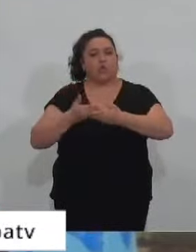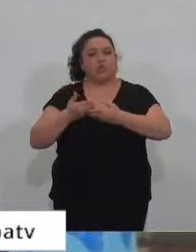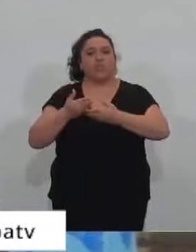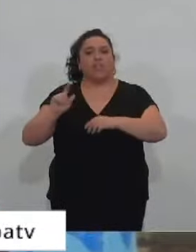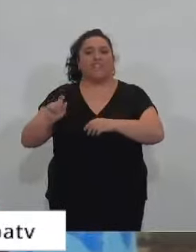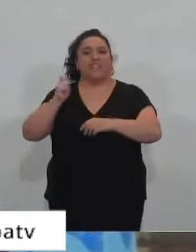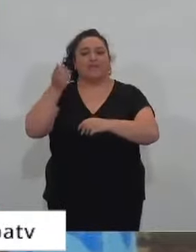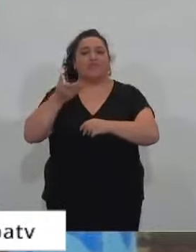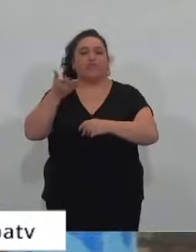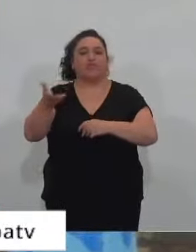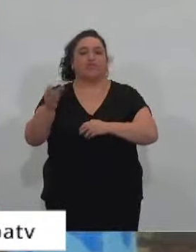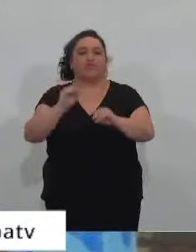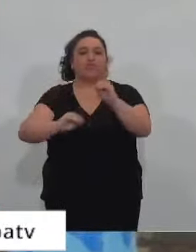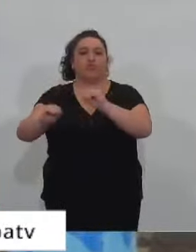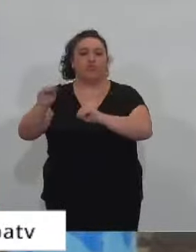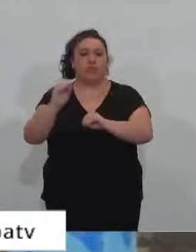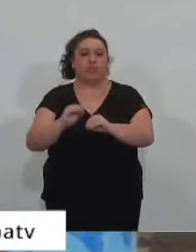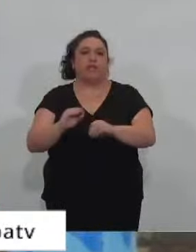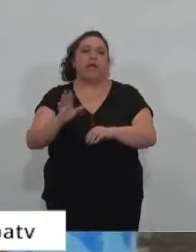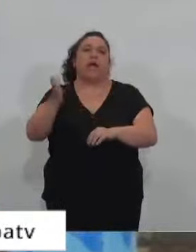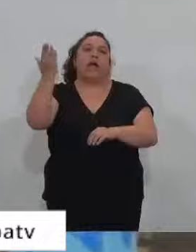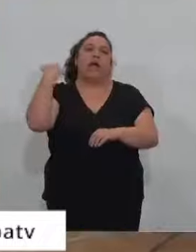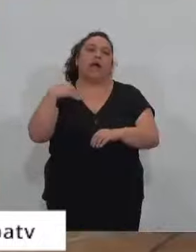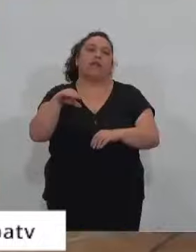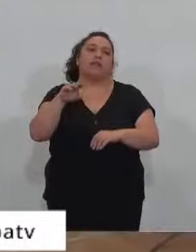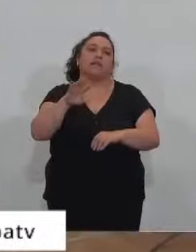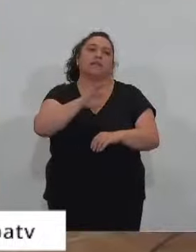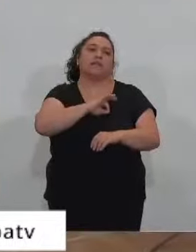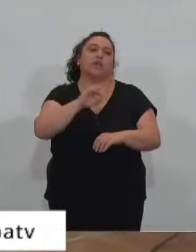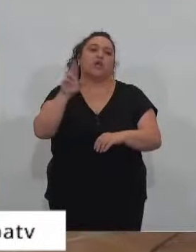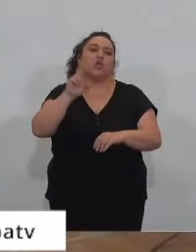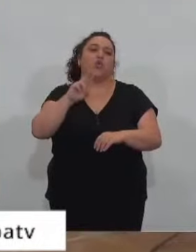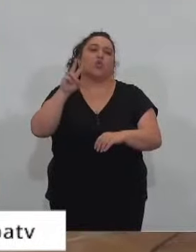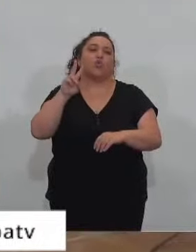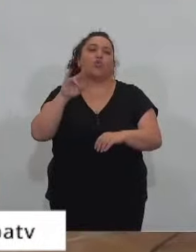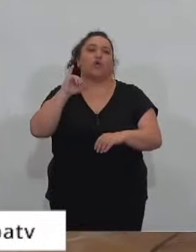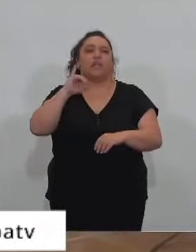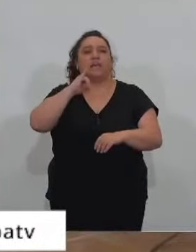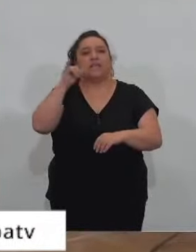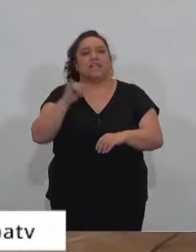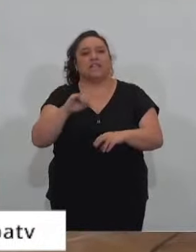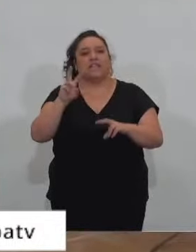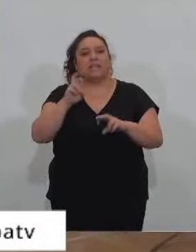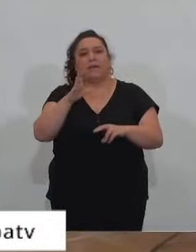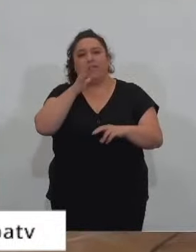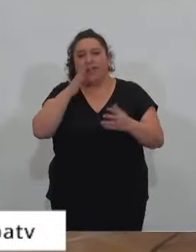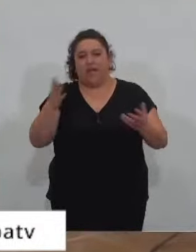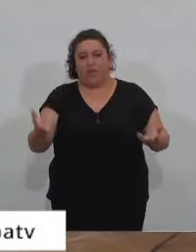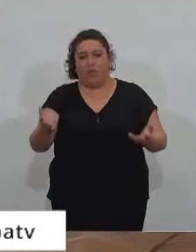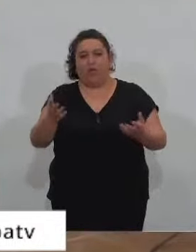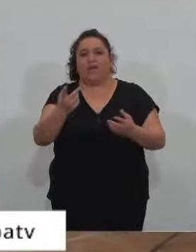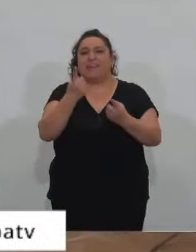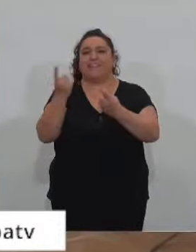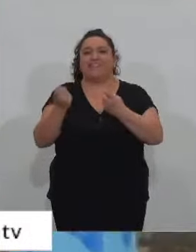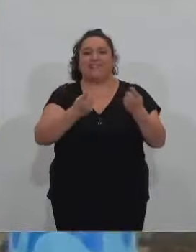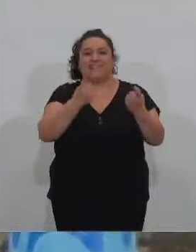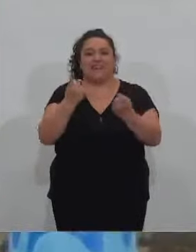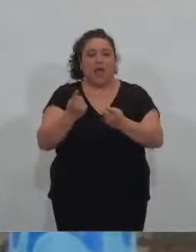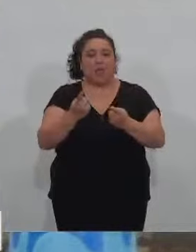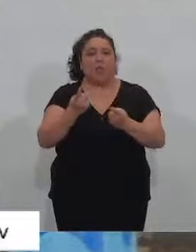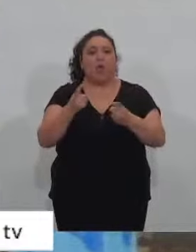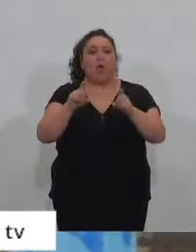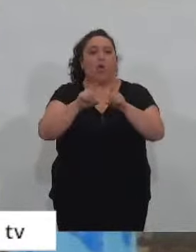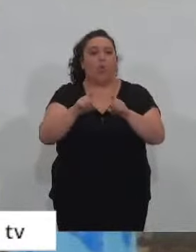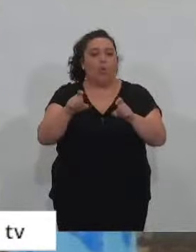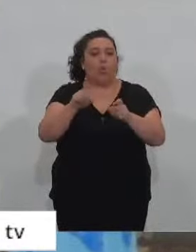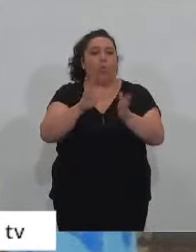tema de la, o Villarreal, el señor Villarreal, el tema del agua. Necesitamos un laboratorio muy potente, necesitamos gente que esté muy familiarizada con el tema del reciclado del agua,